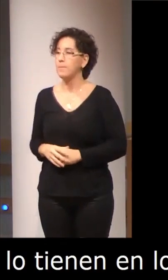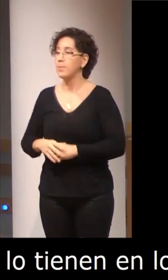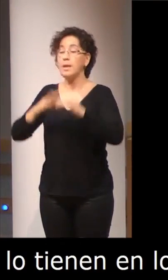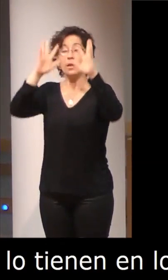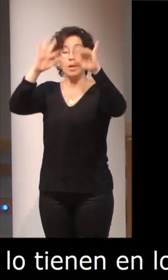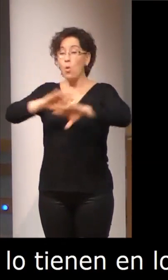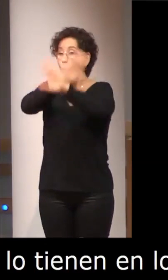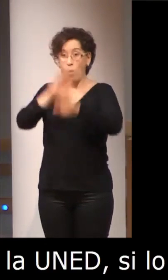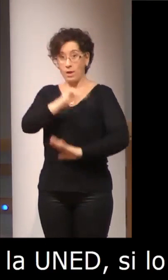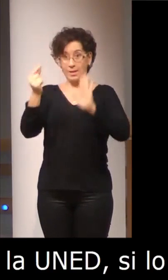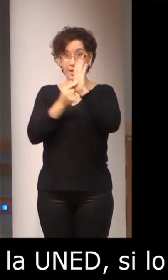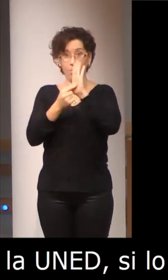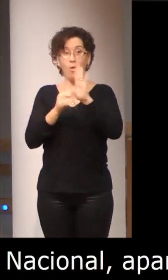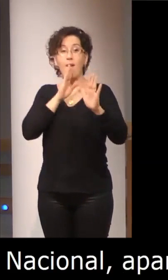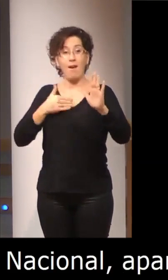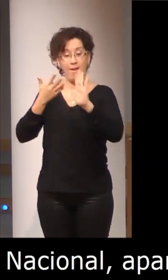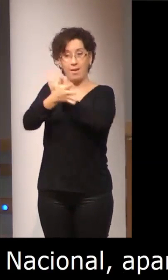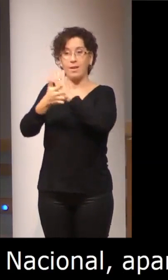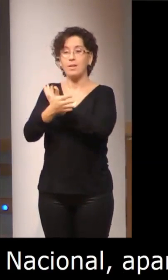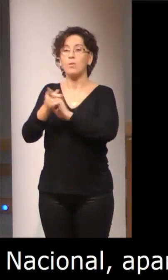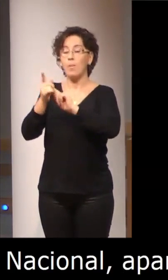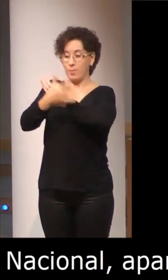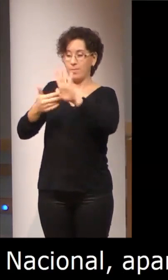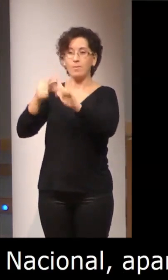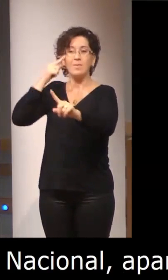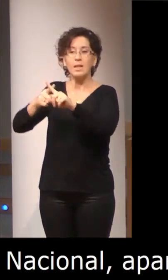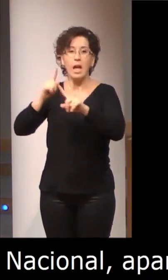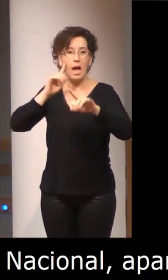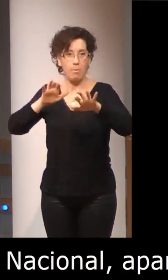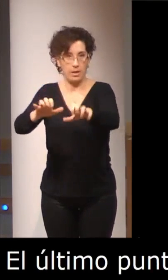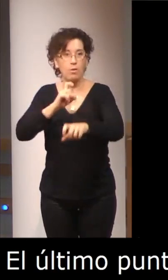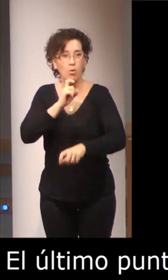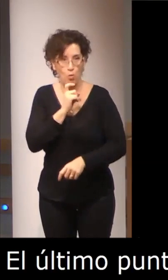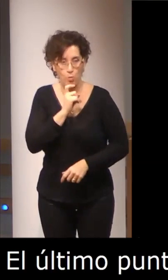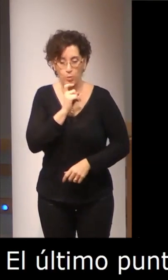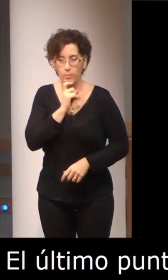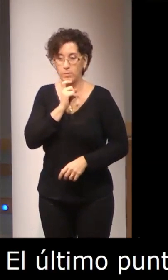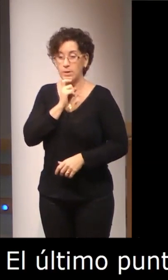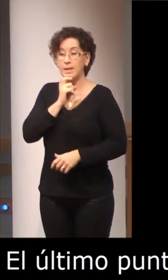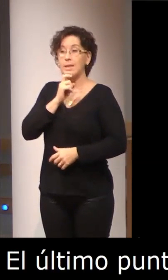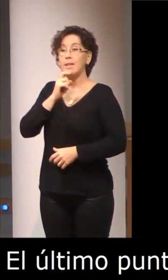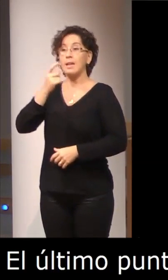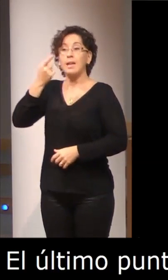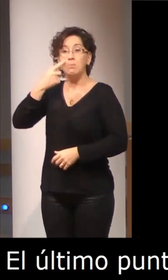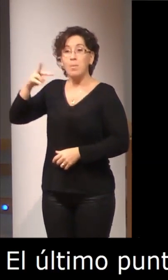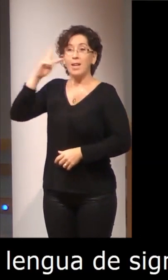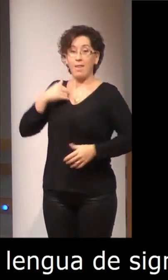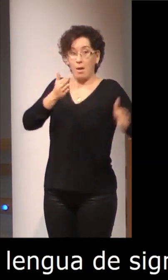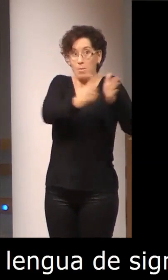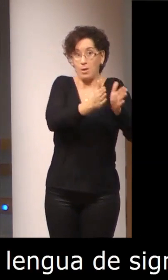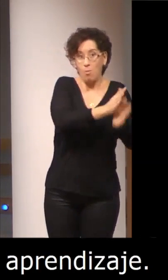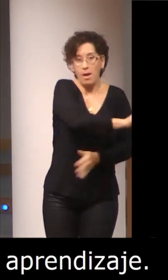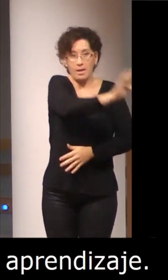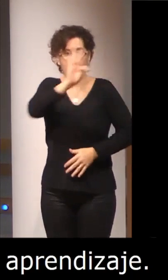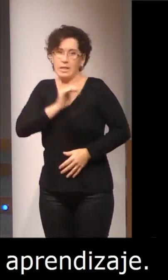mi presentación es la Lengua de Signos como objeto de aprendizaje. Nosotros, es una experiencia parecida a la que ha presentado mi compañera